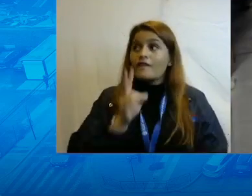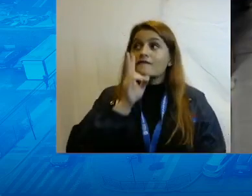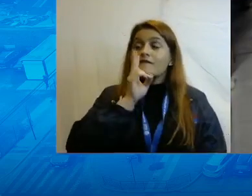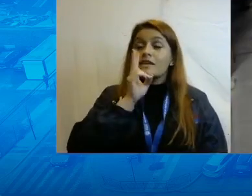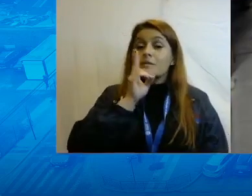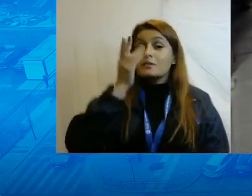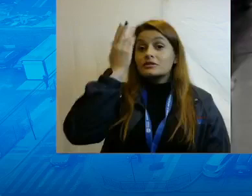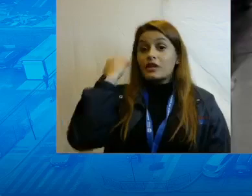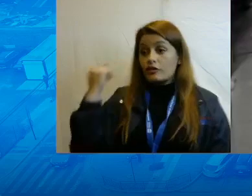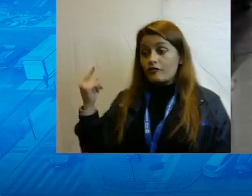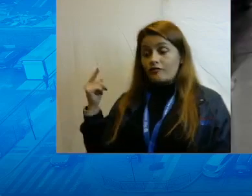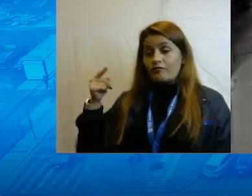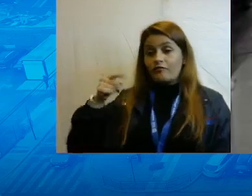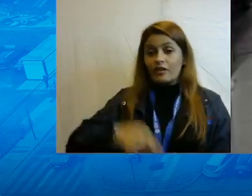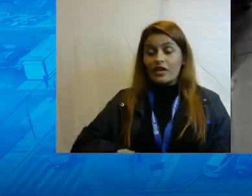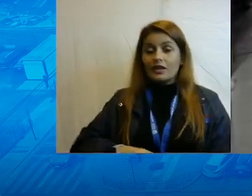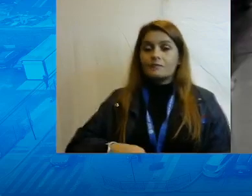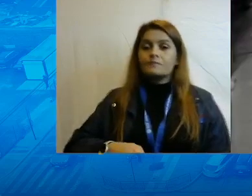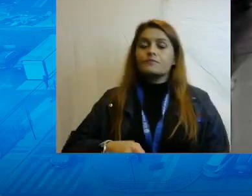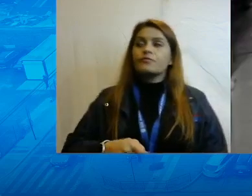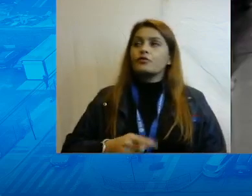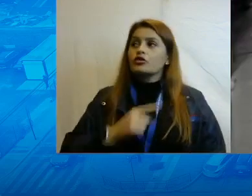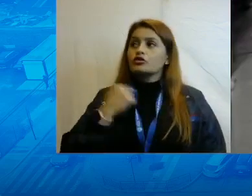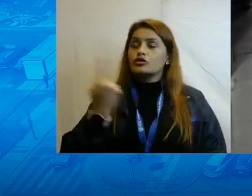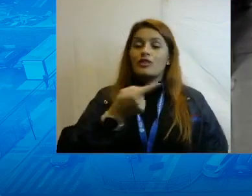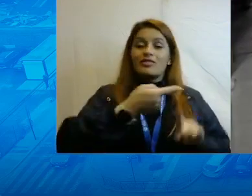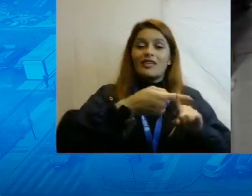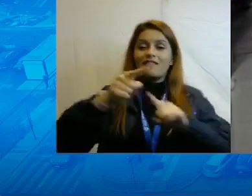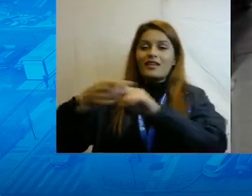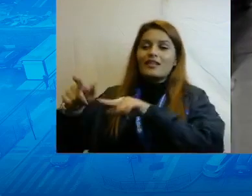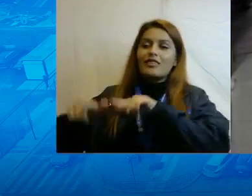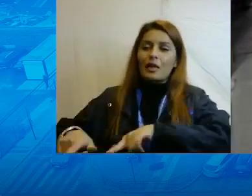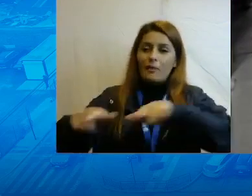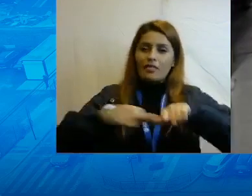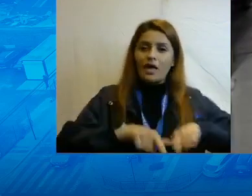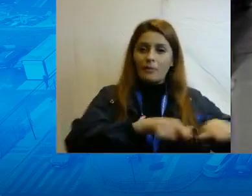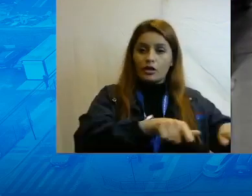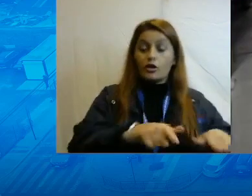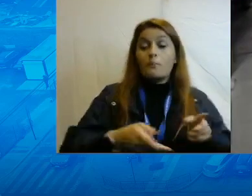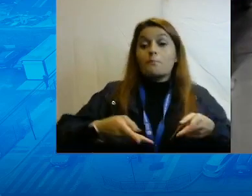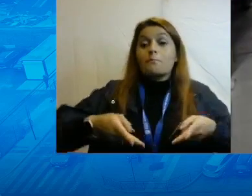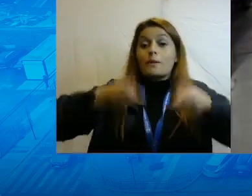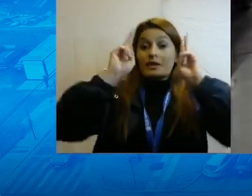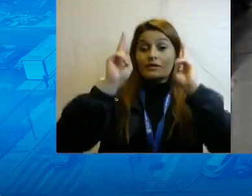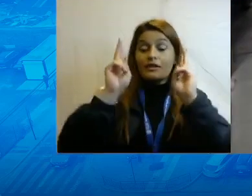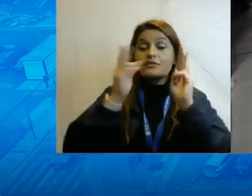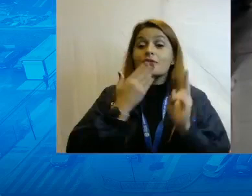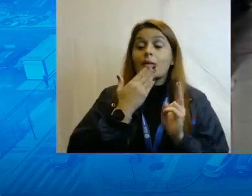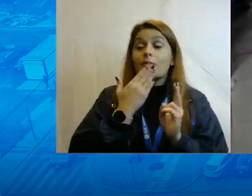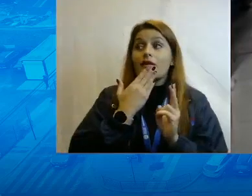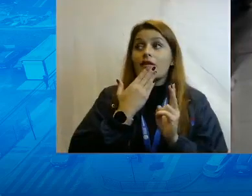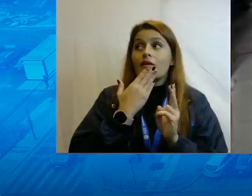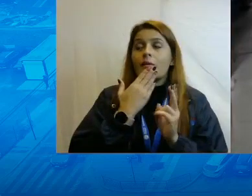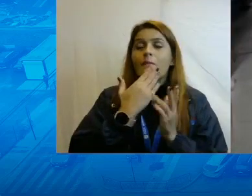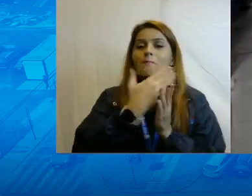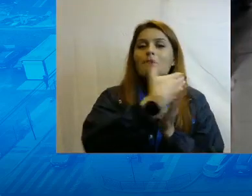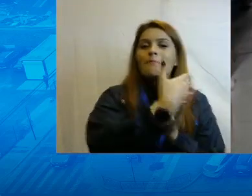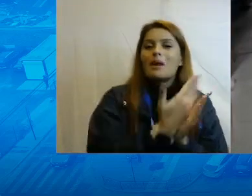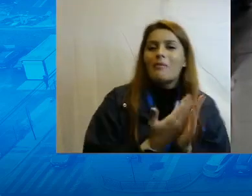nos hicimos presente como administración diferentes departamentos, que nos permitió a su vez